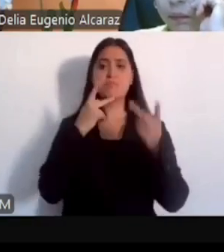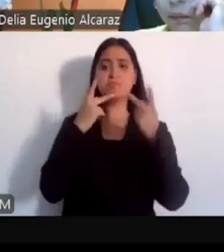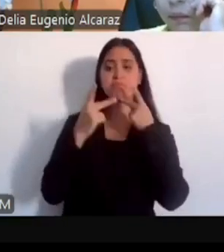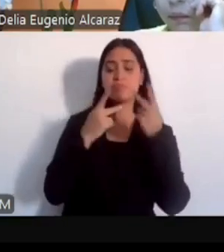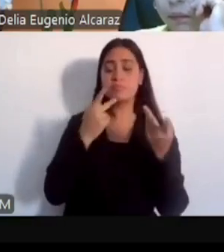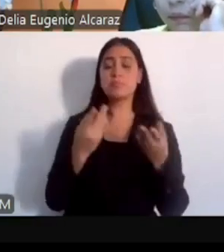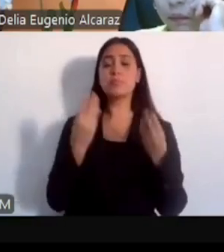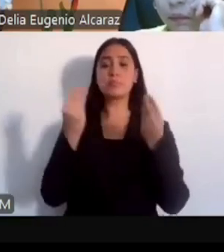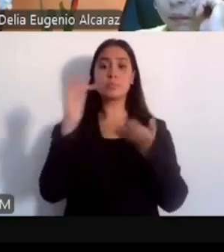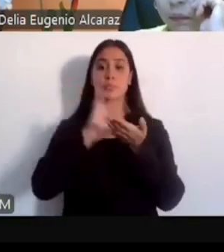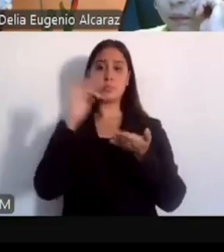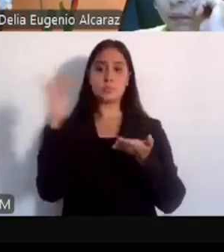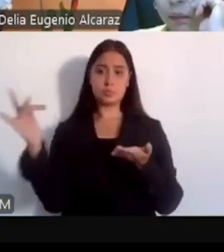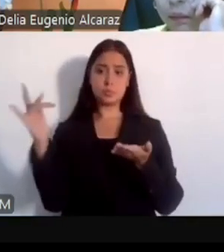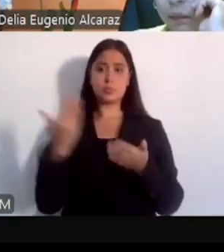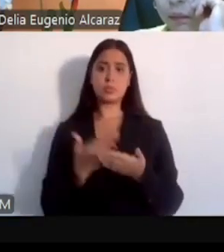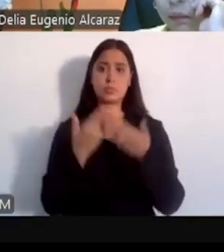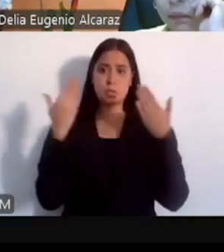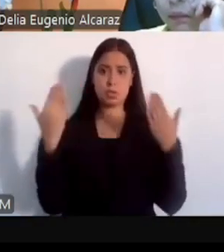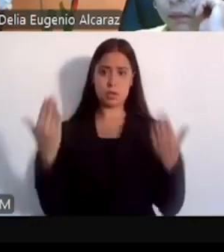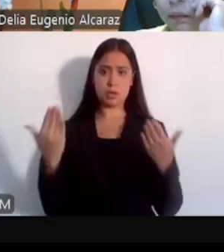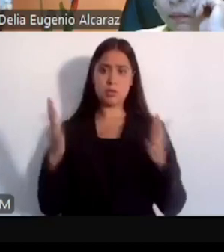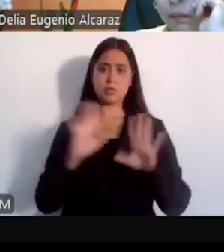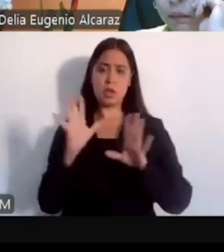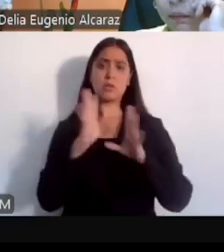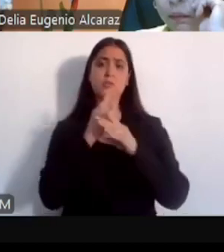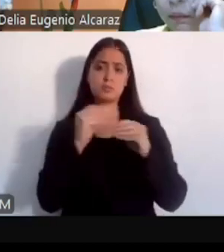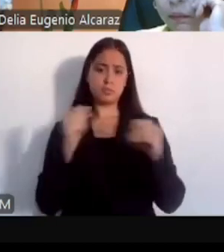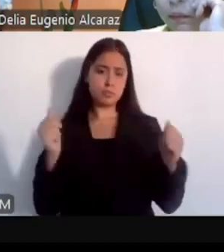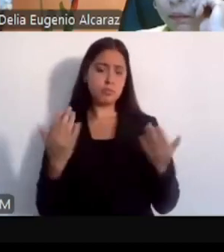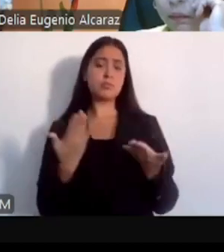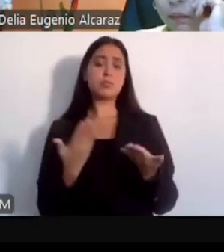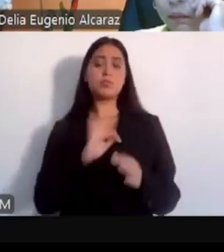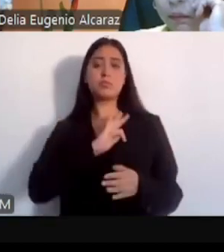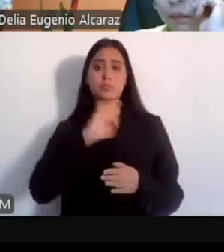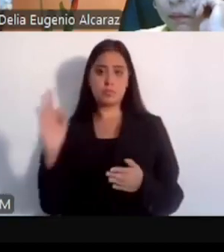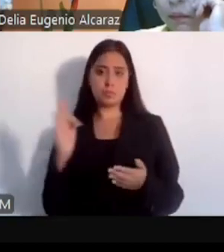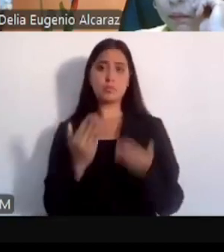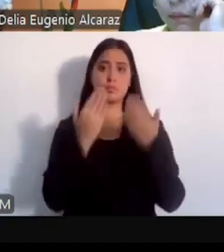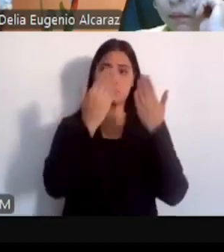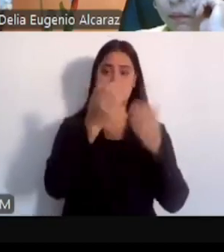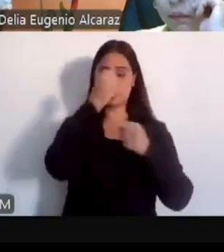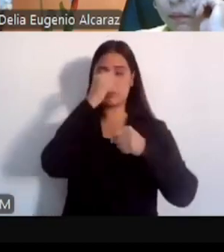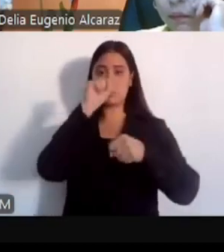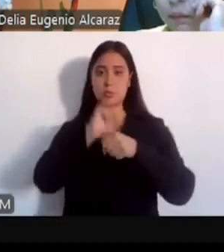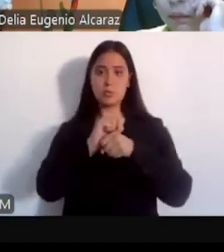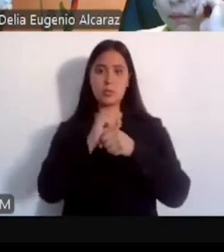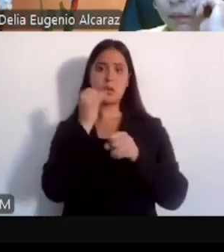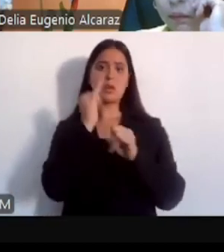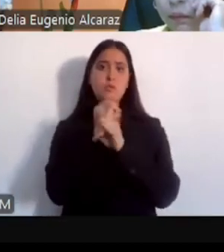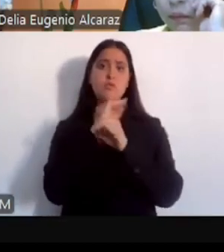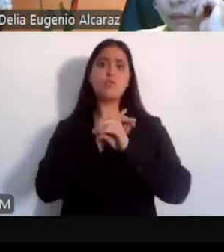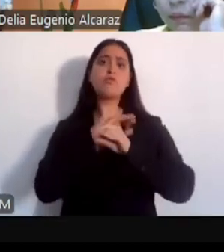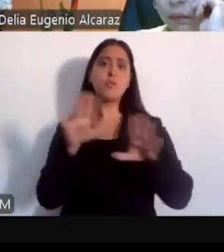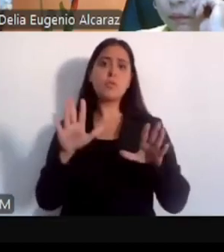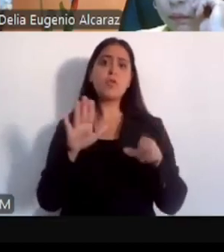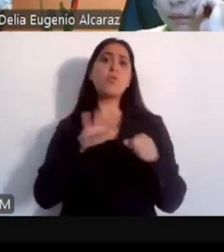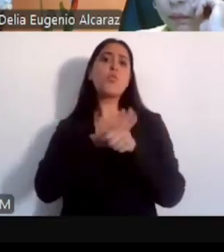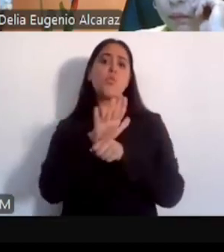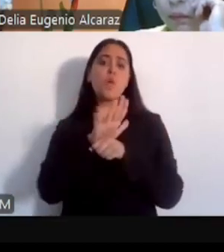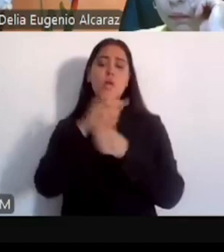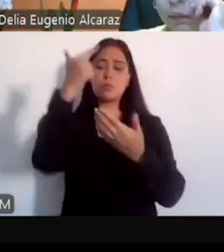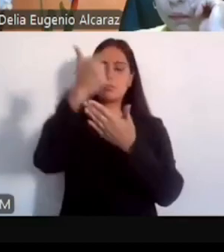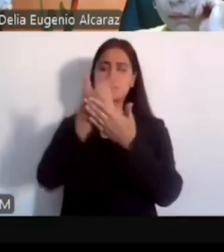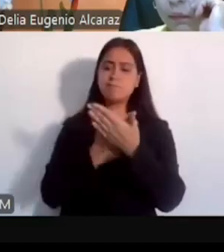gracias En consecuencia se declara abierta la sesión le solicito secretario nos informe Cuáles son los asuntos listados para